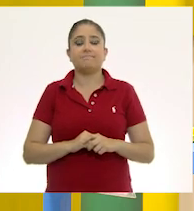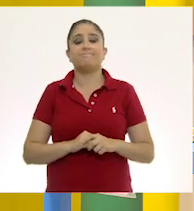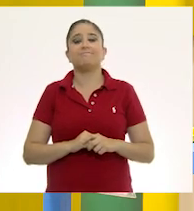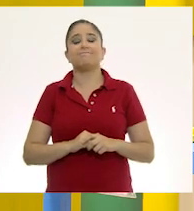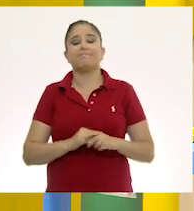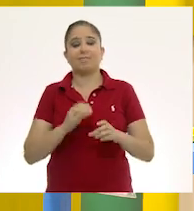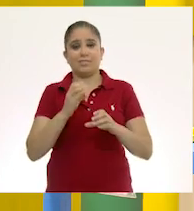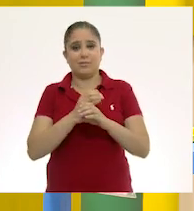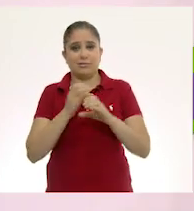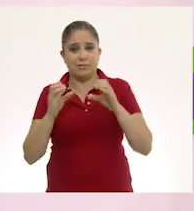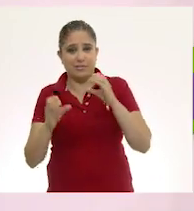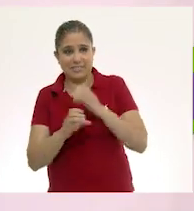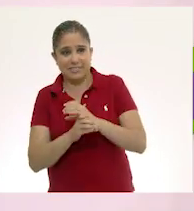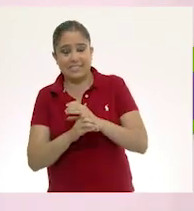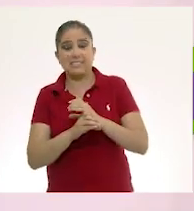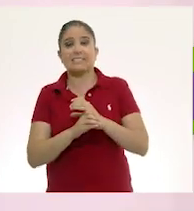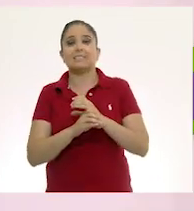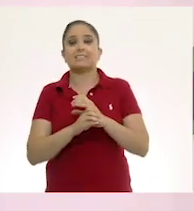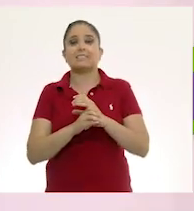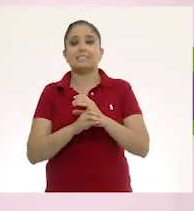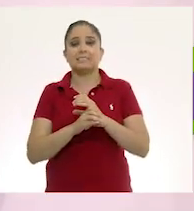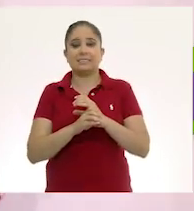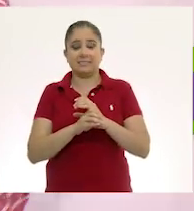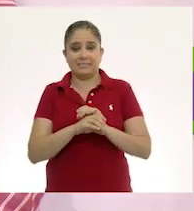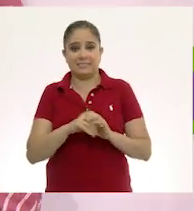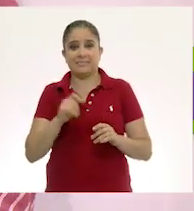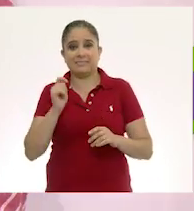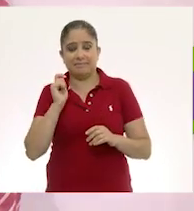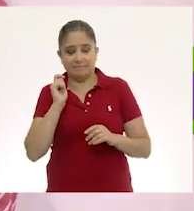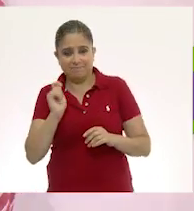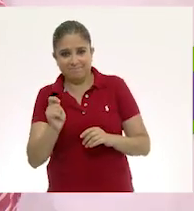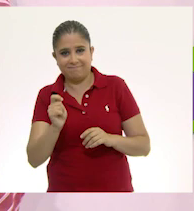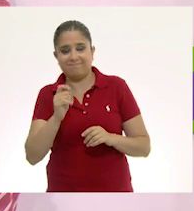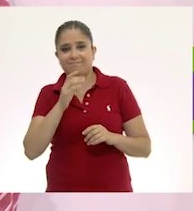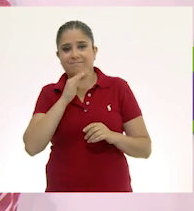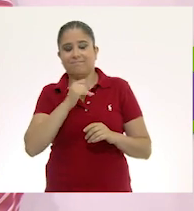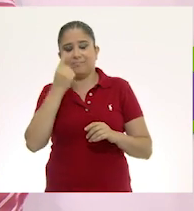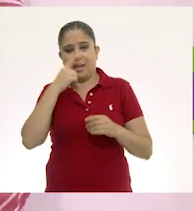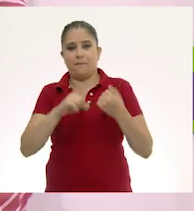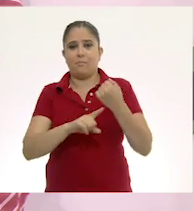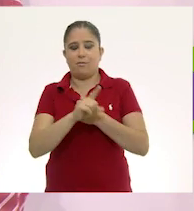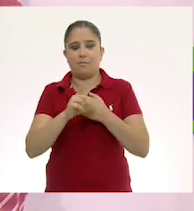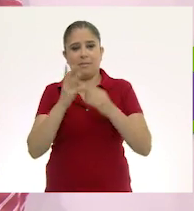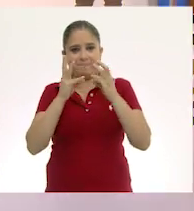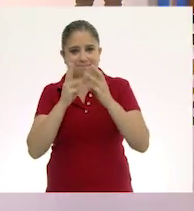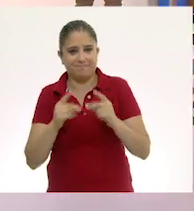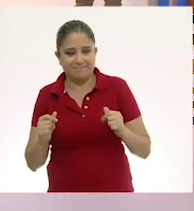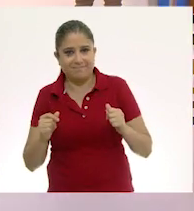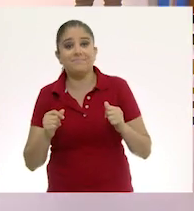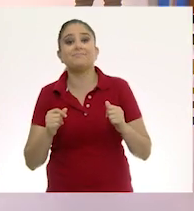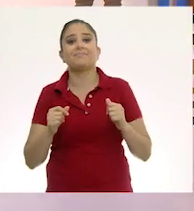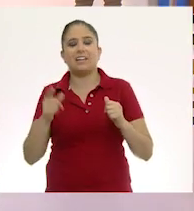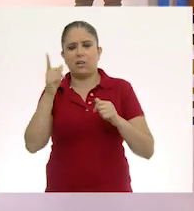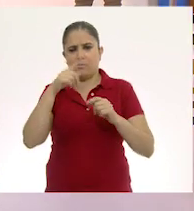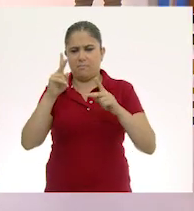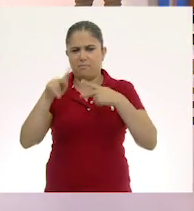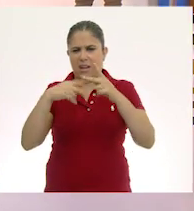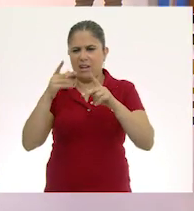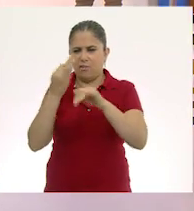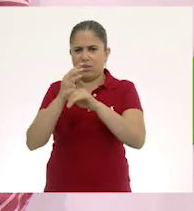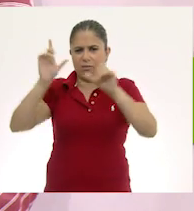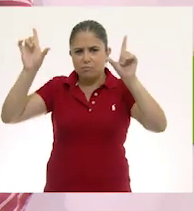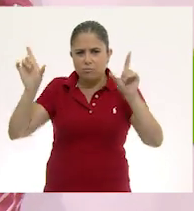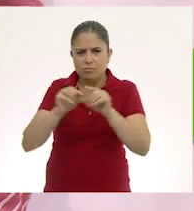Cosas que que ayudaron a resolver el conflicto. Lo vamos a abreviar